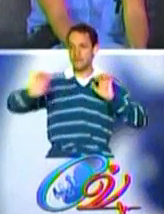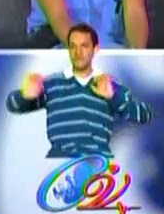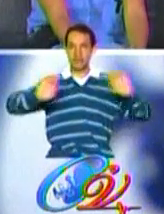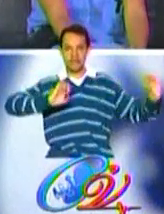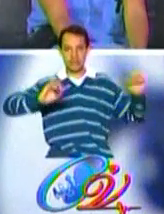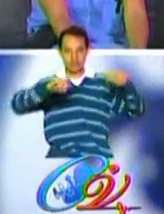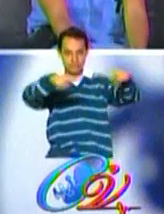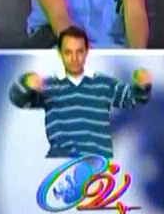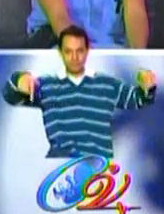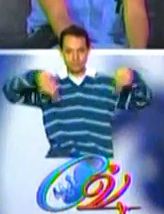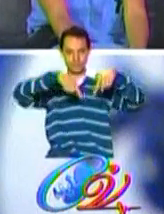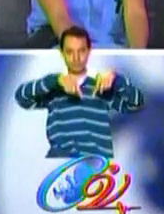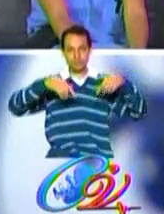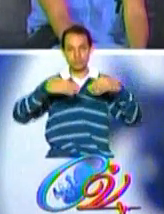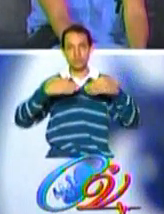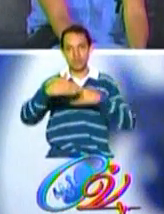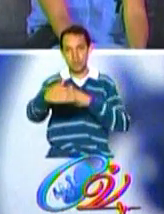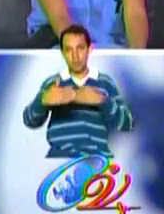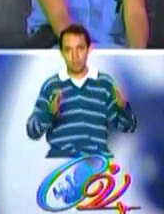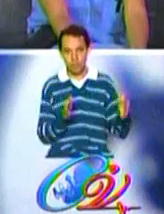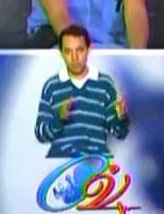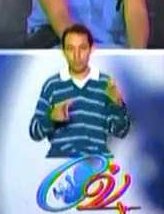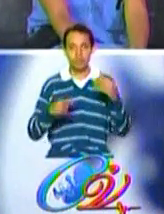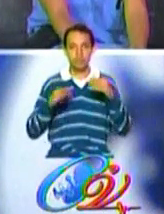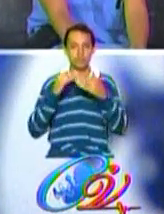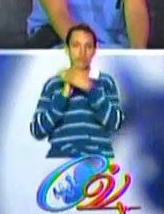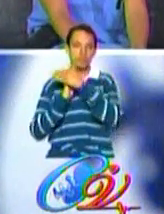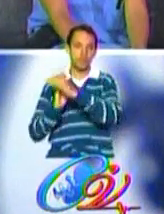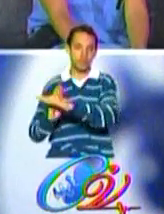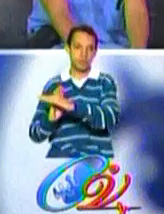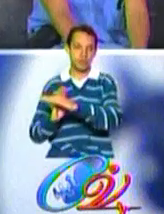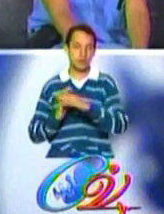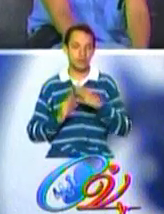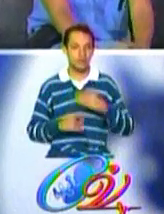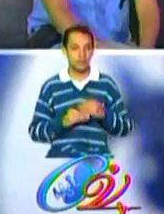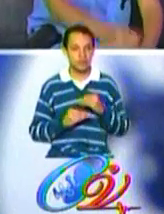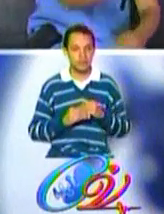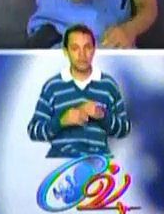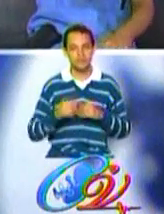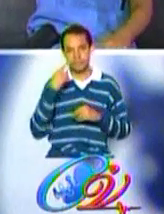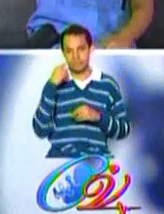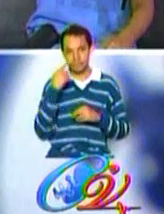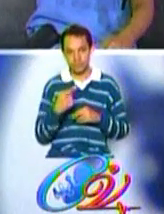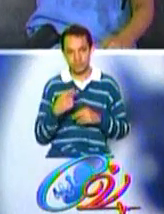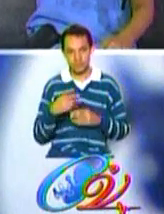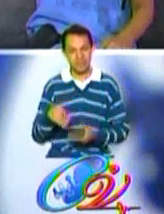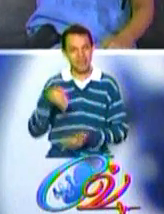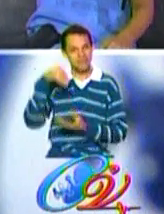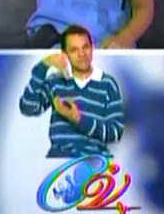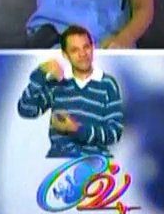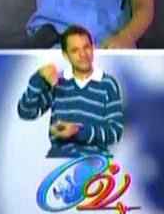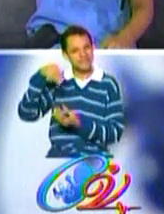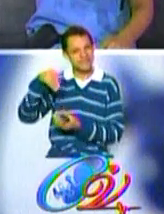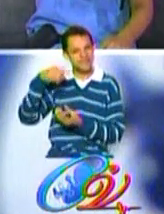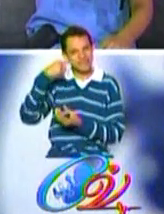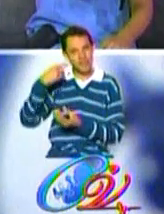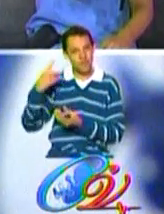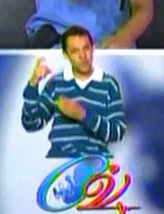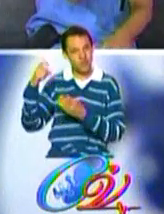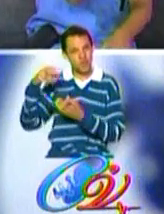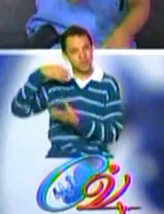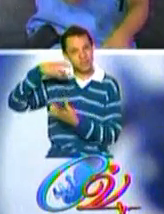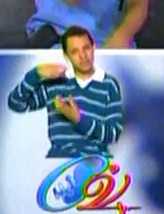ahí en el examen, ¿cierto? Ahí, en ese tubito es básicamente donde va